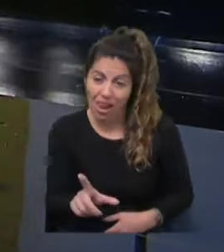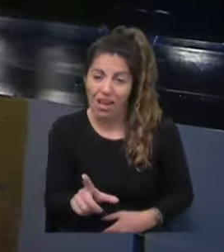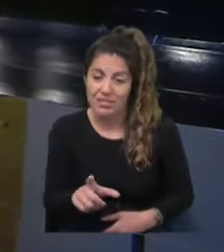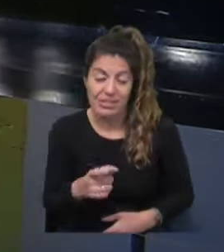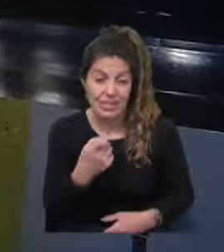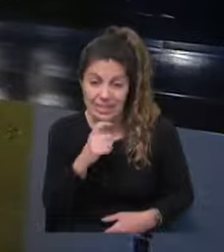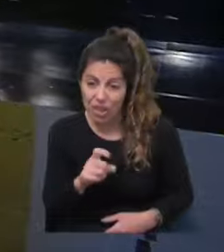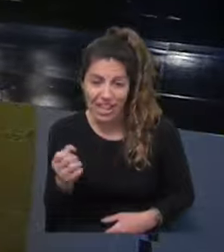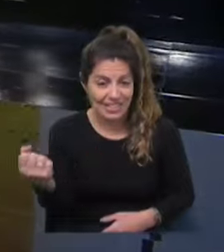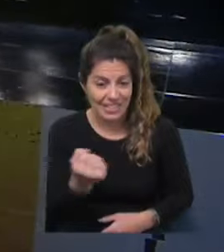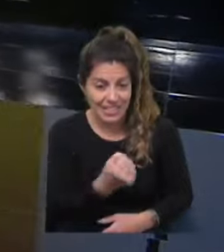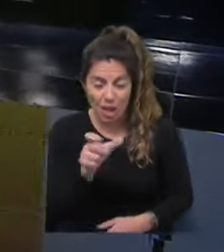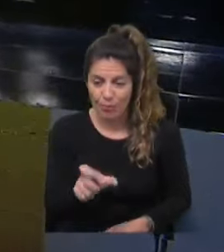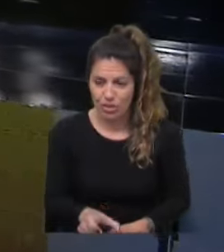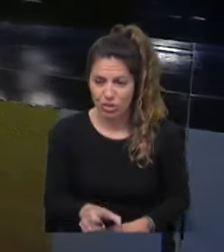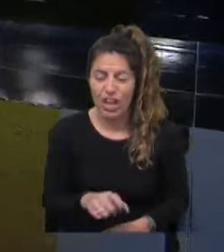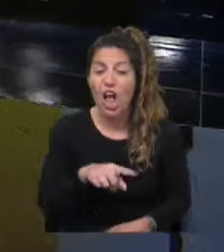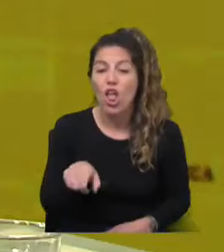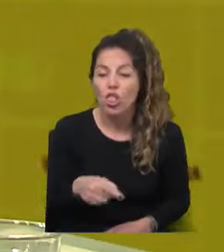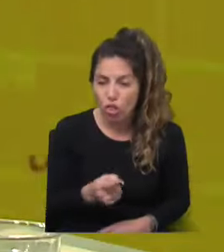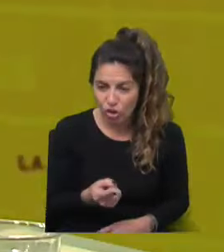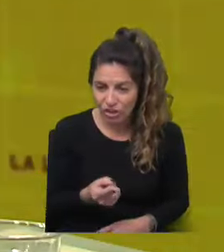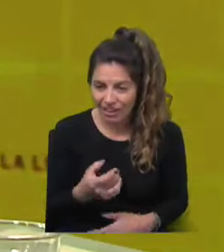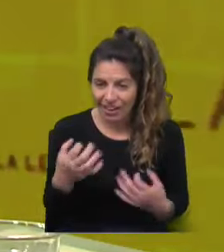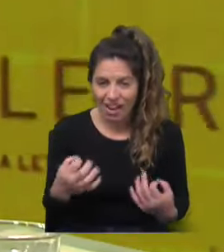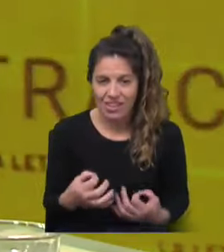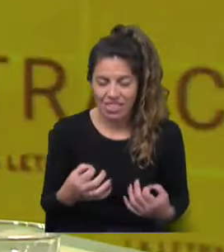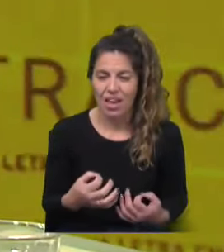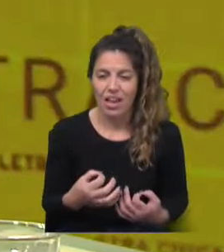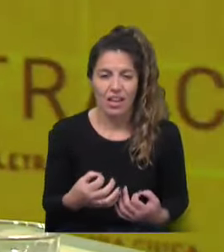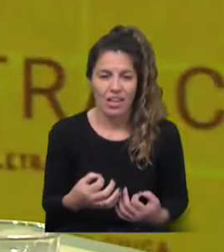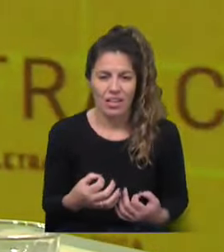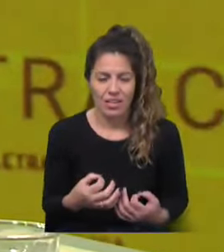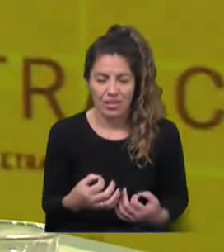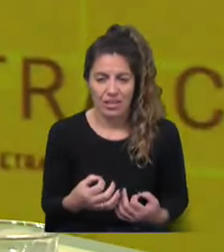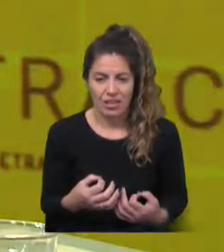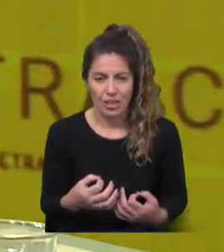donde asesinan gente, donde en realidad